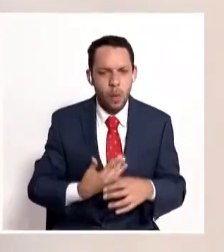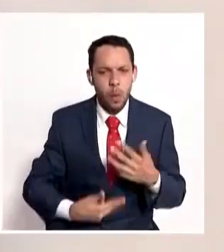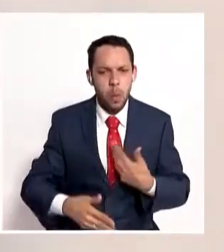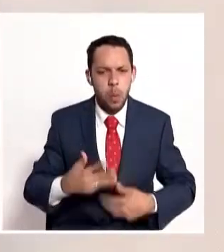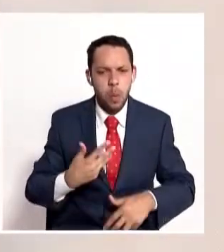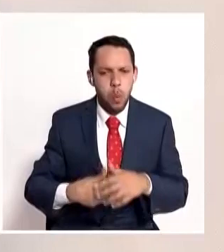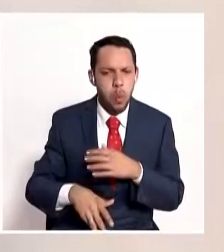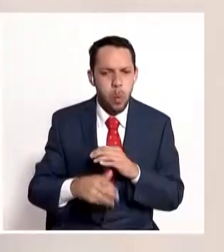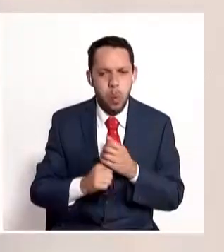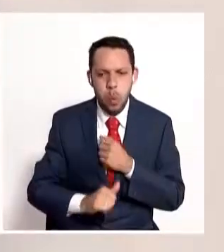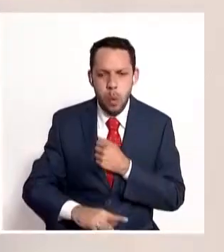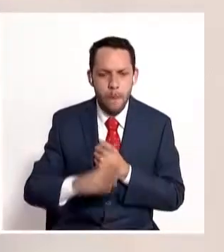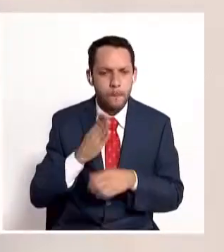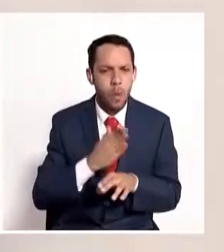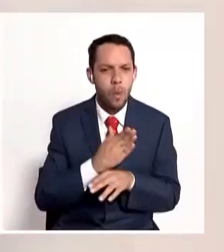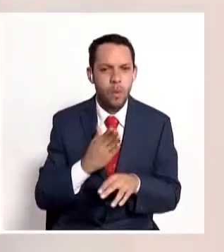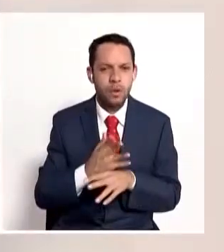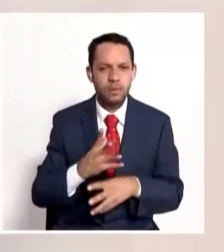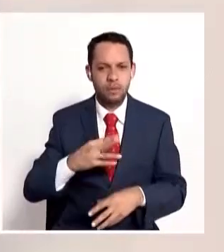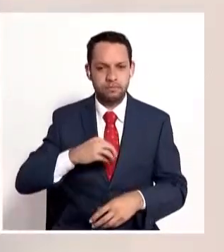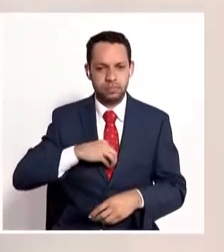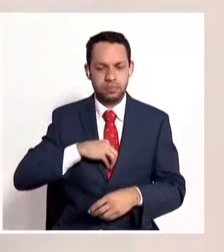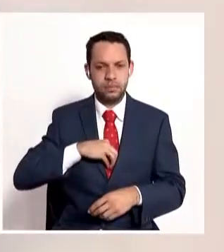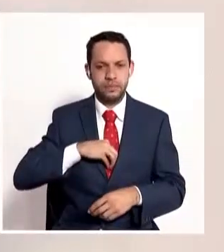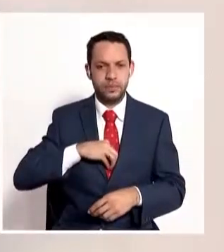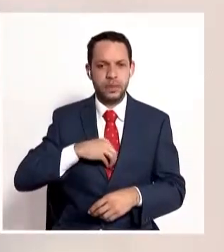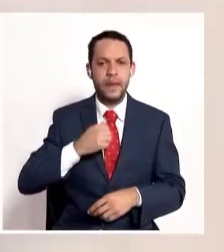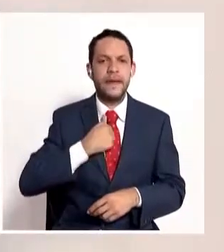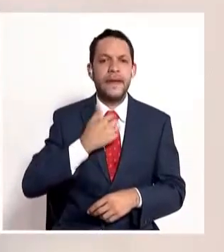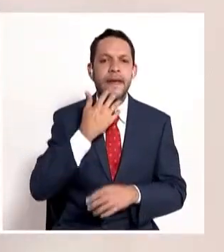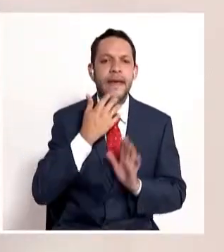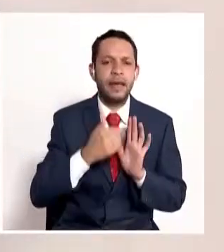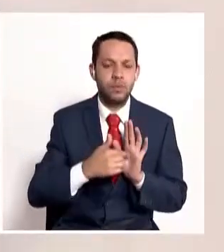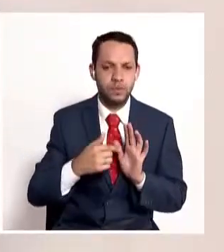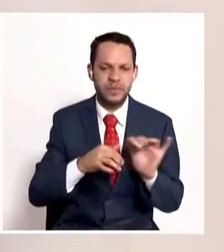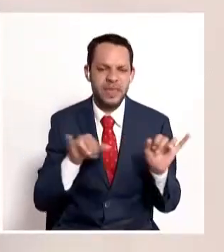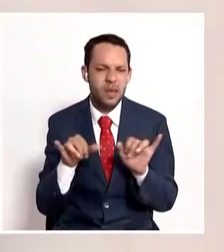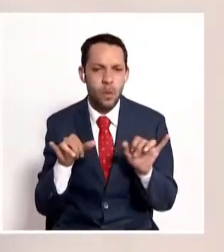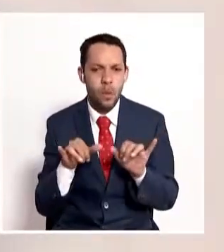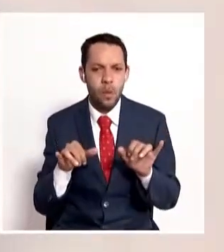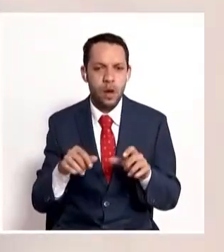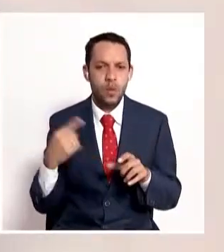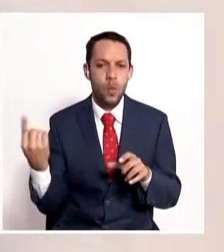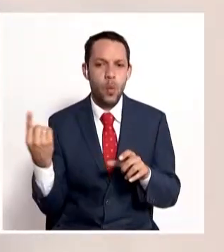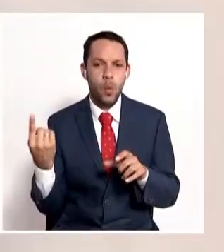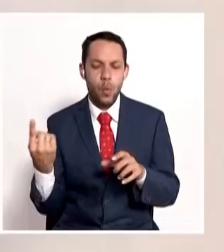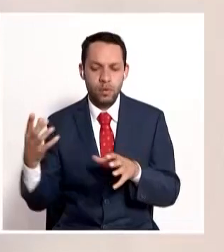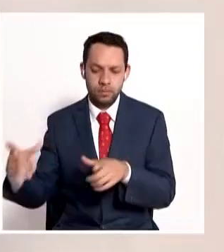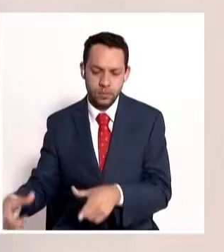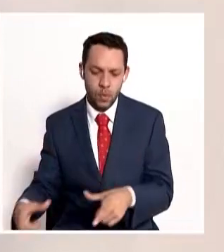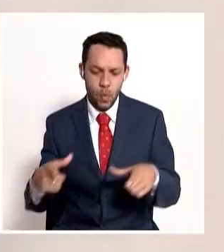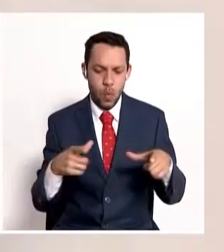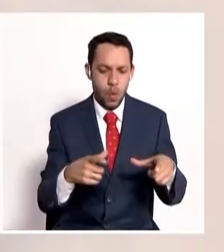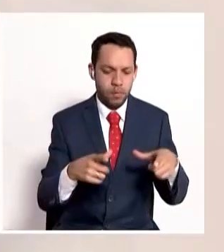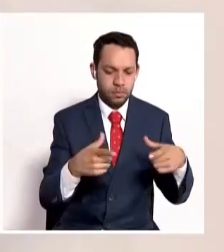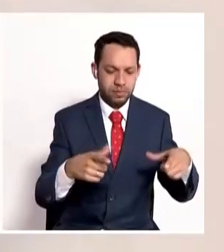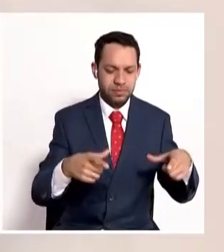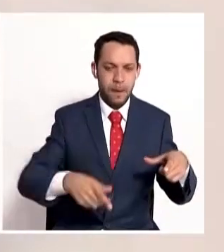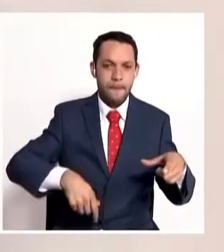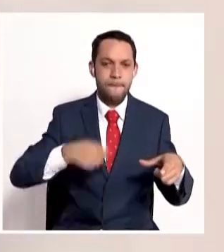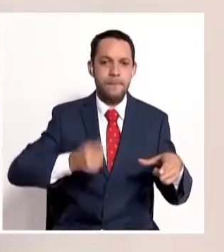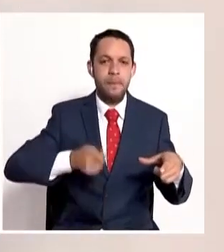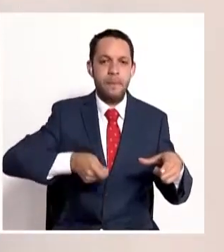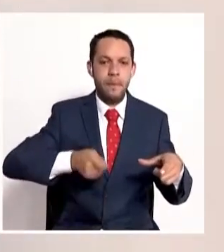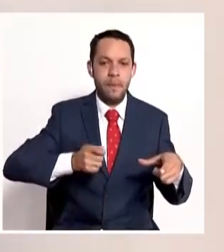irritable porque porque cuando yo tengo un colador yo creo que se imaginen que el intestino es un colador sí y yo tengo ese